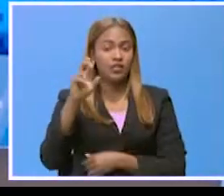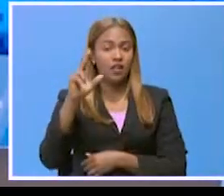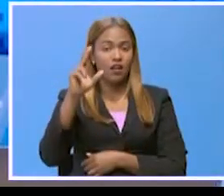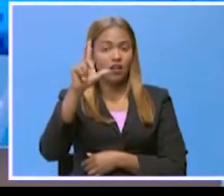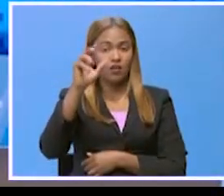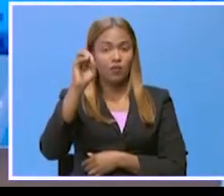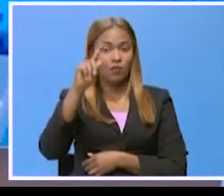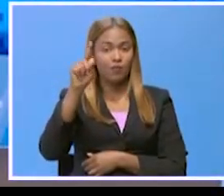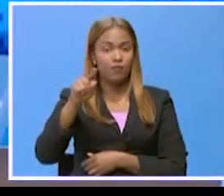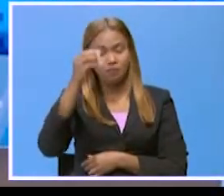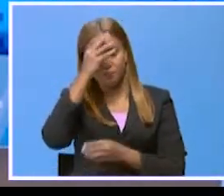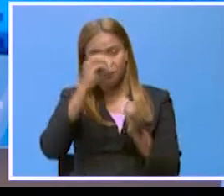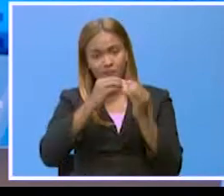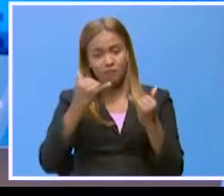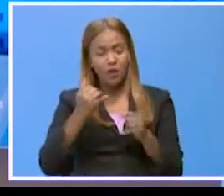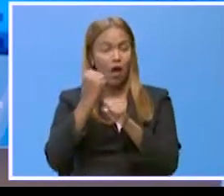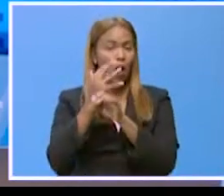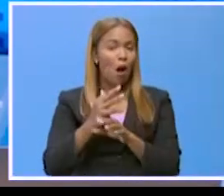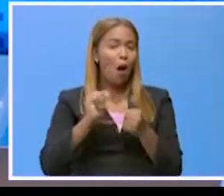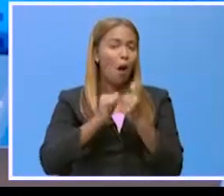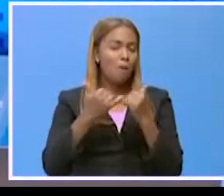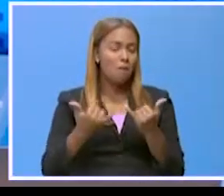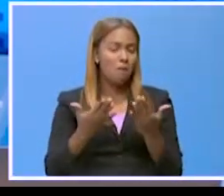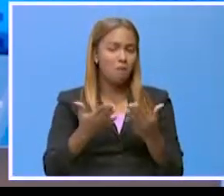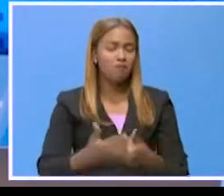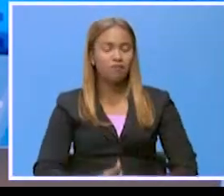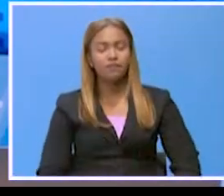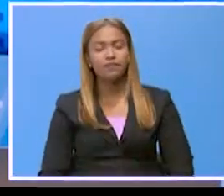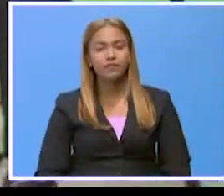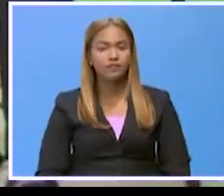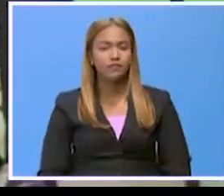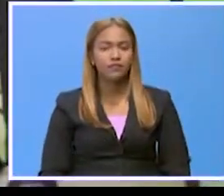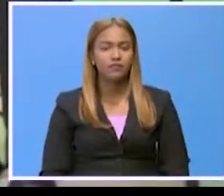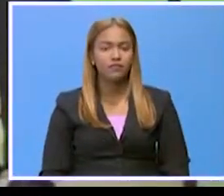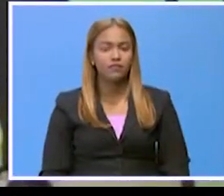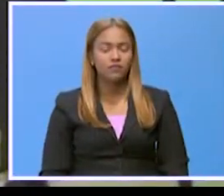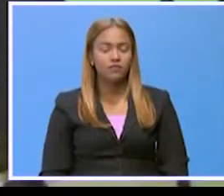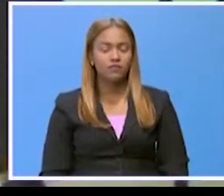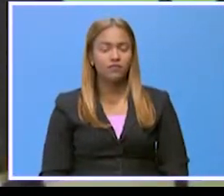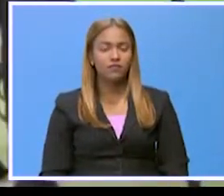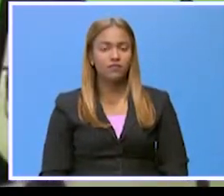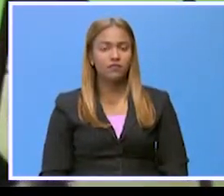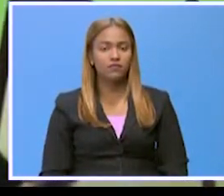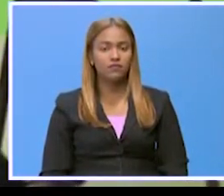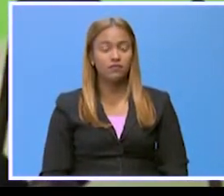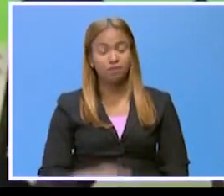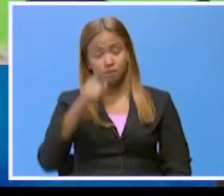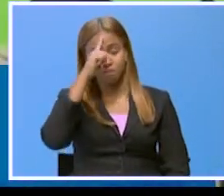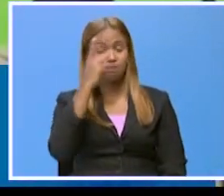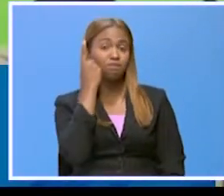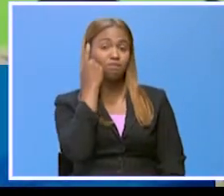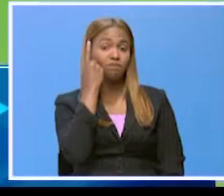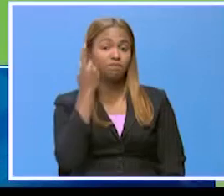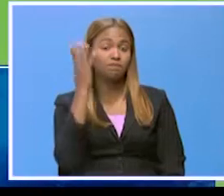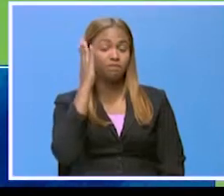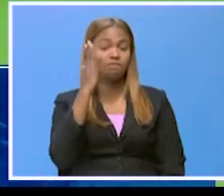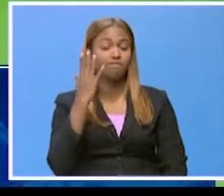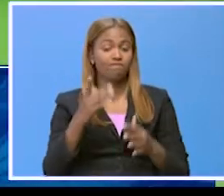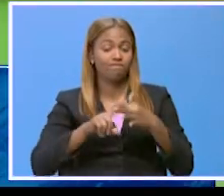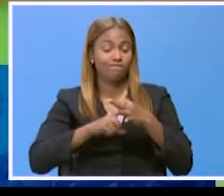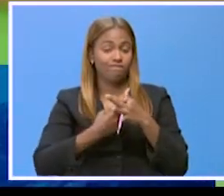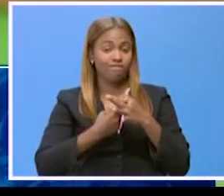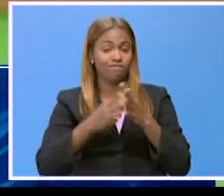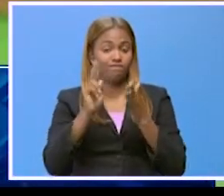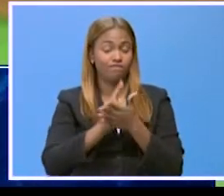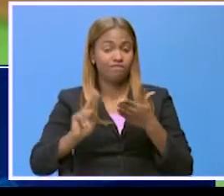nos cuenta más cómo se prepara la educación superior en el país en adición al inicio de las clases semipresenciales en el